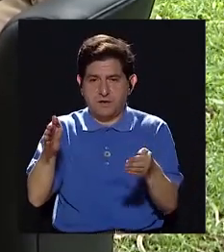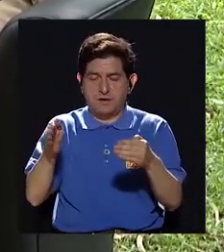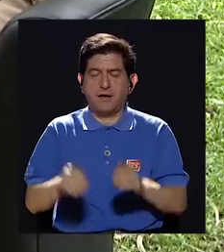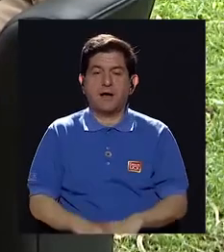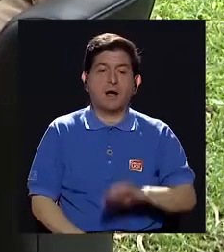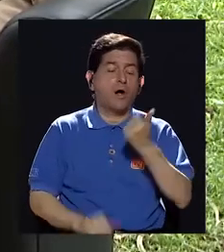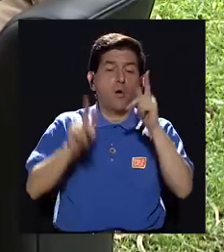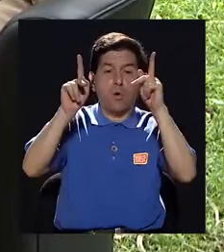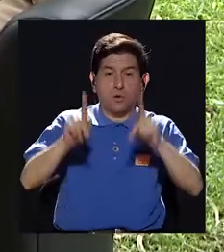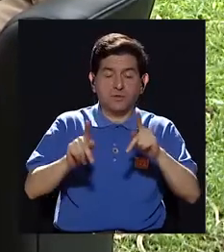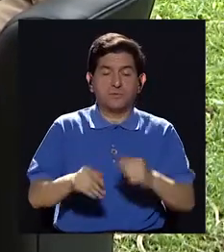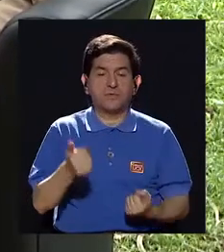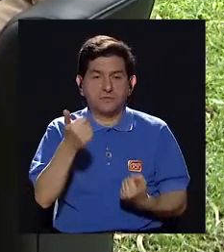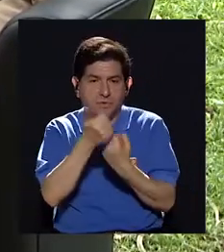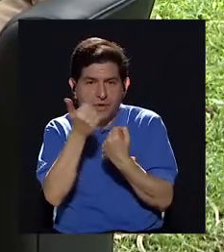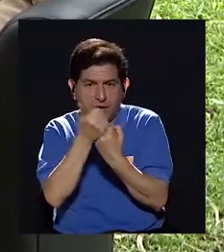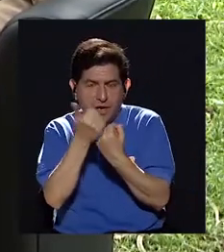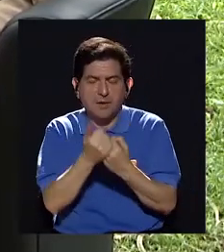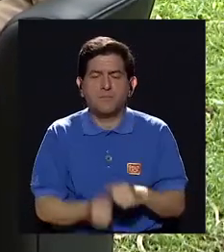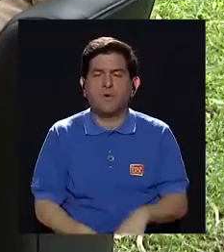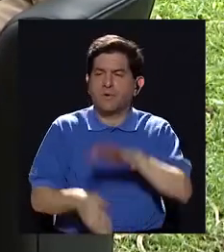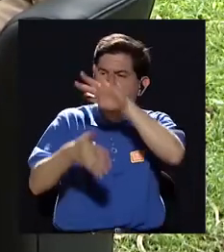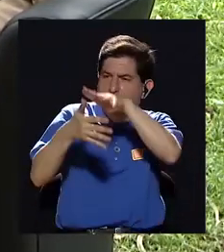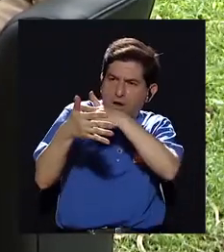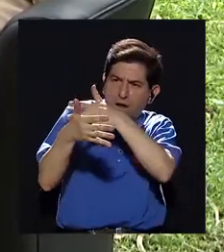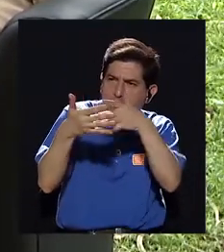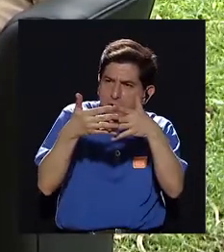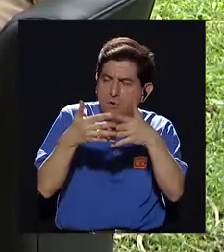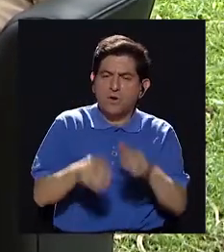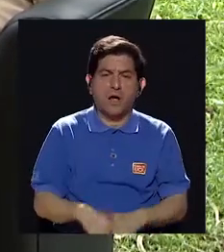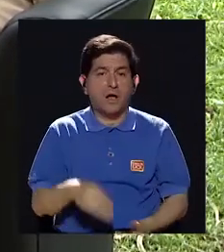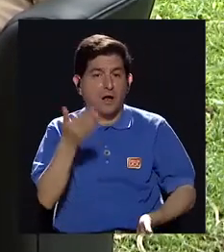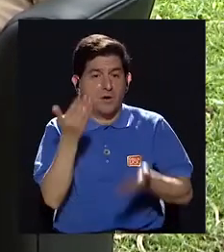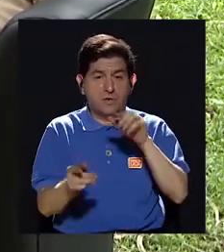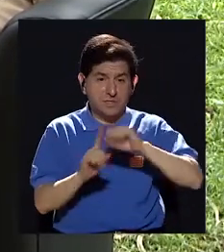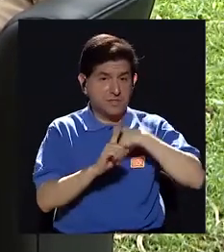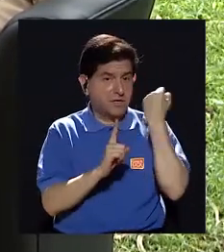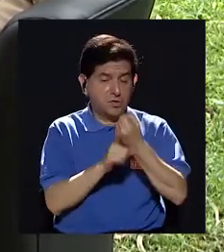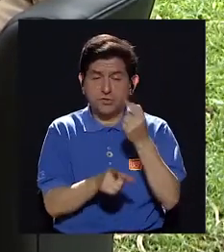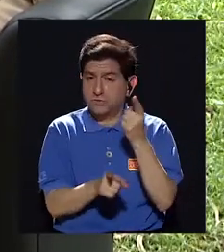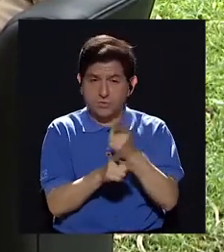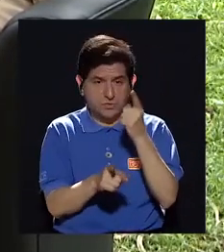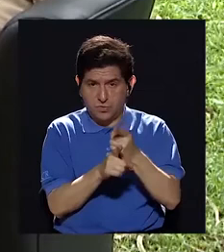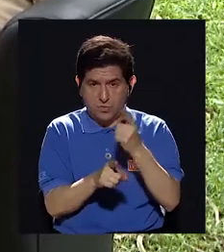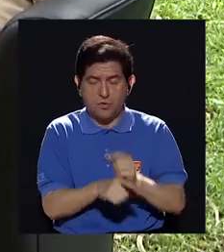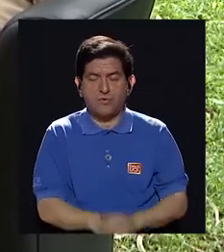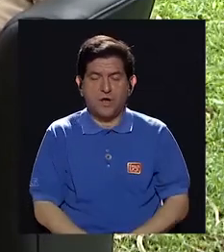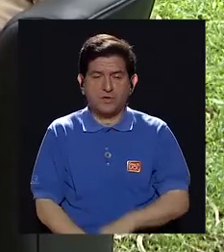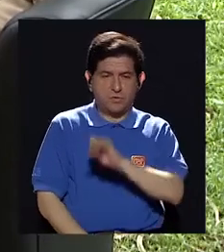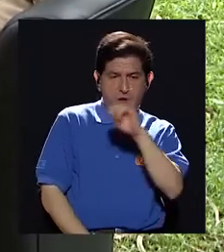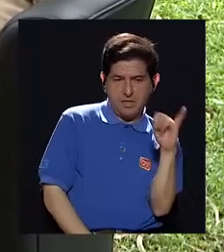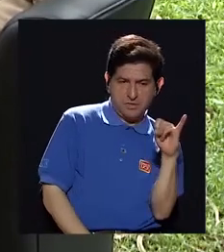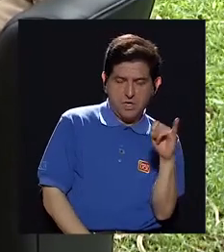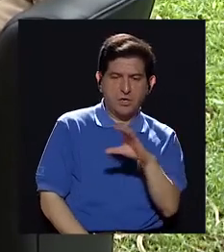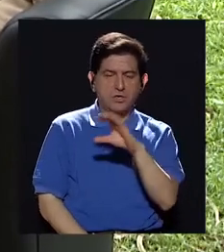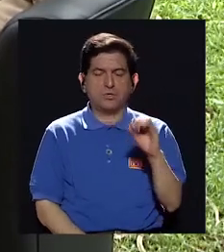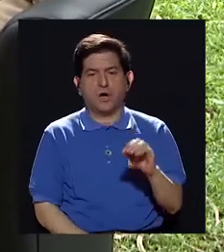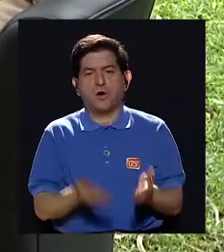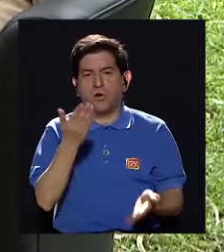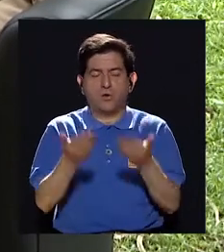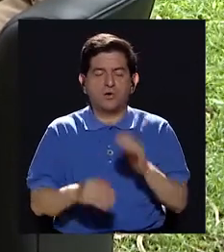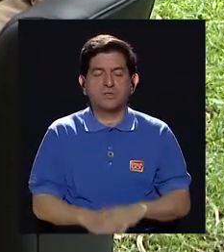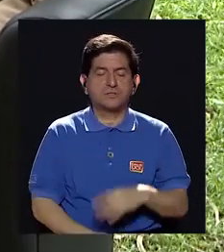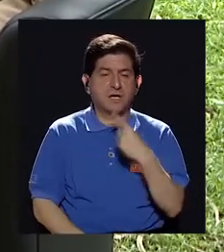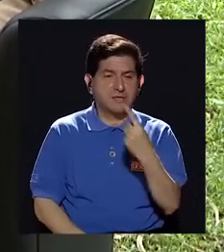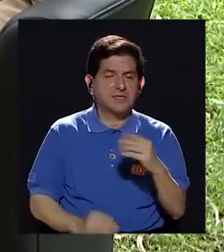visible, para que la otra persona que llega y vea el horario, y si no está del lado izquierdo o del lado, decía, de